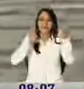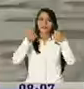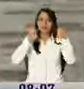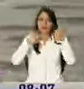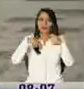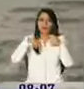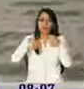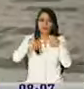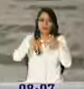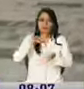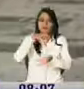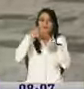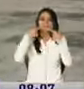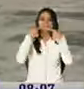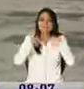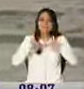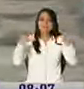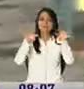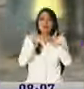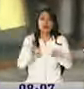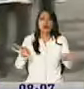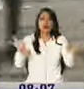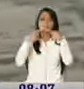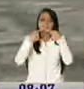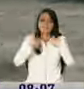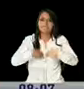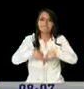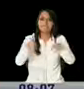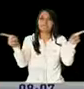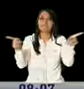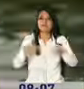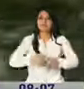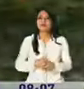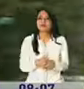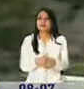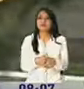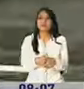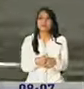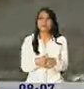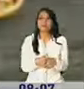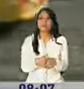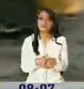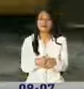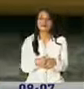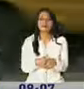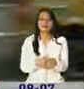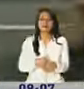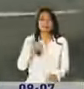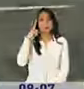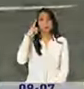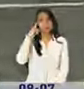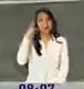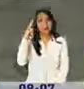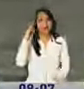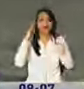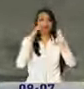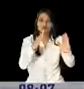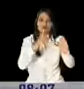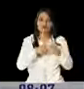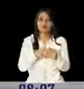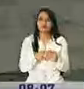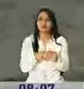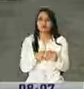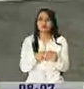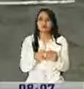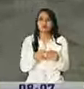y llevar este mensaje tan importante que es de pensar en el otro? Es muy importante. Vamos a acercarnos a un vehículo,